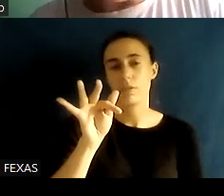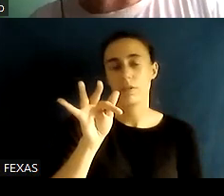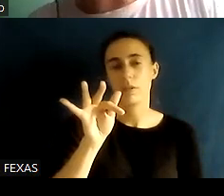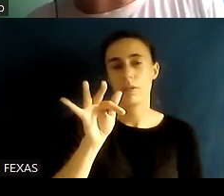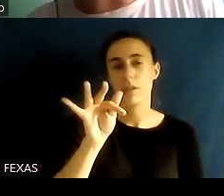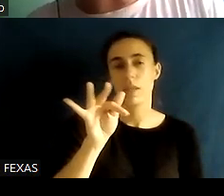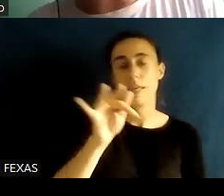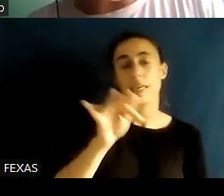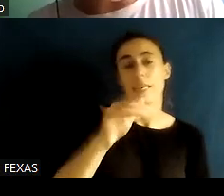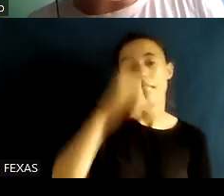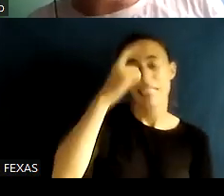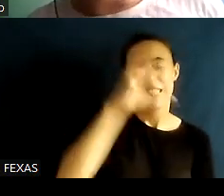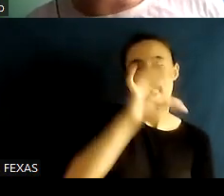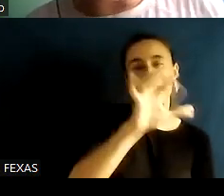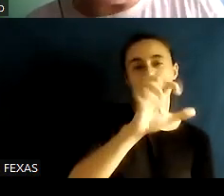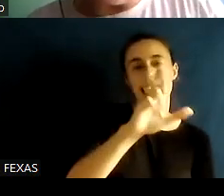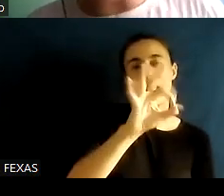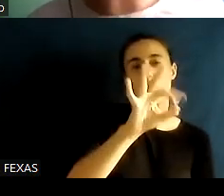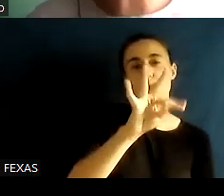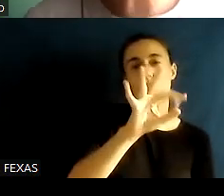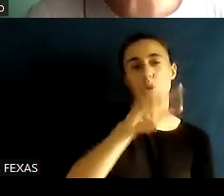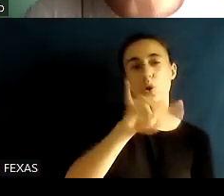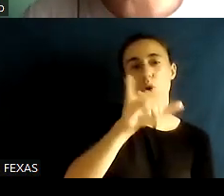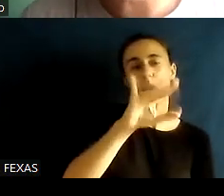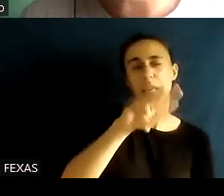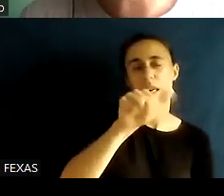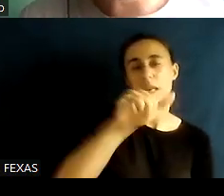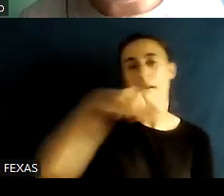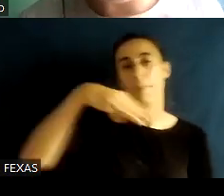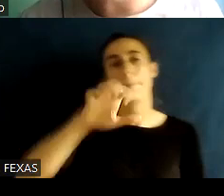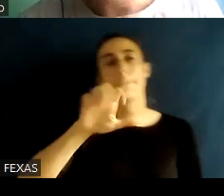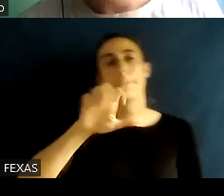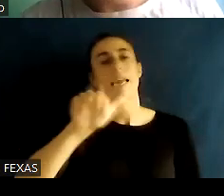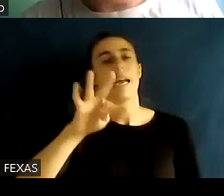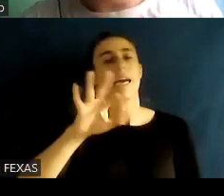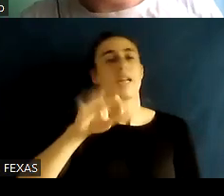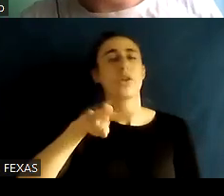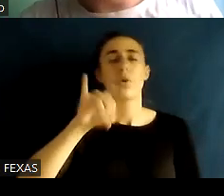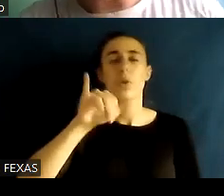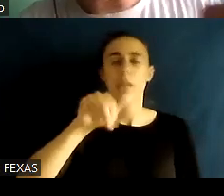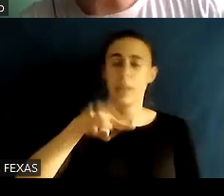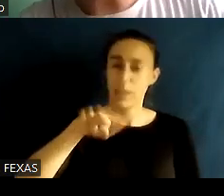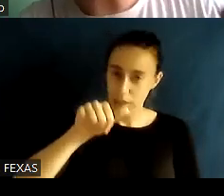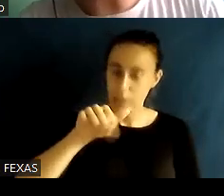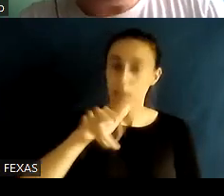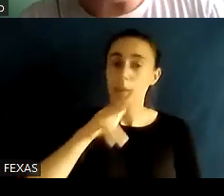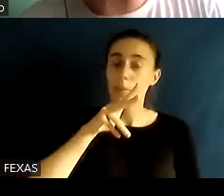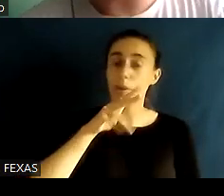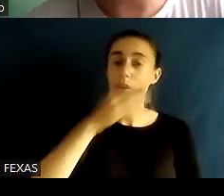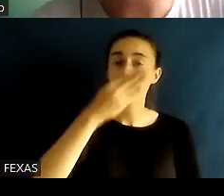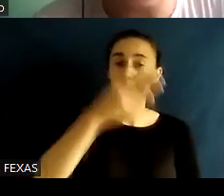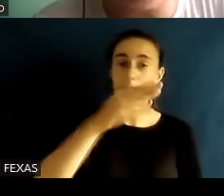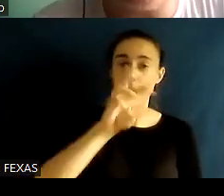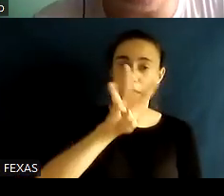serotonina y melatonina, que la veremos después. La vitamina B3 es uno de los mediadores, por lo tanto, cuando damos vitamina B3 suele